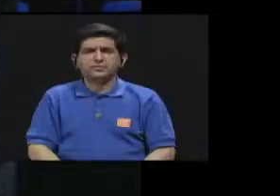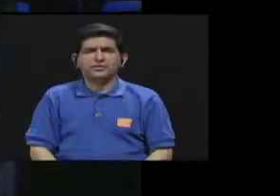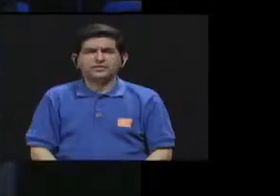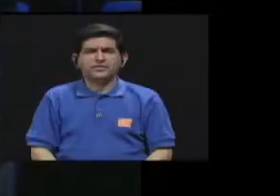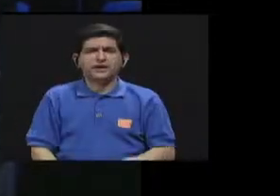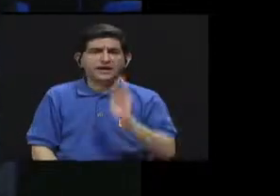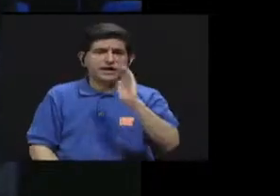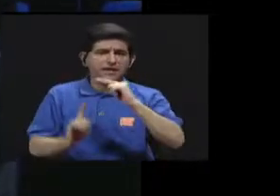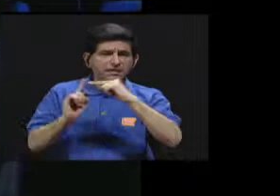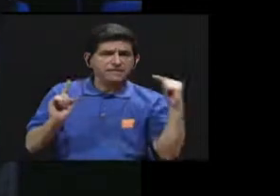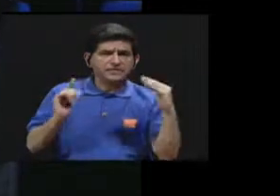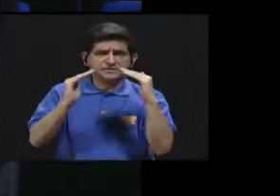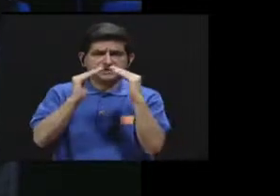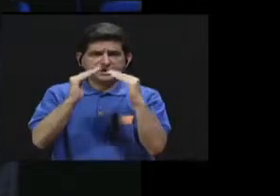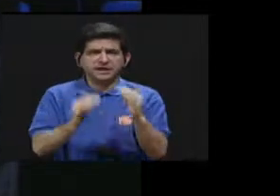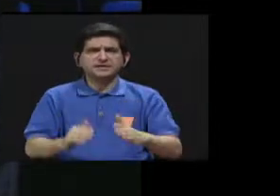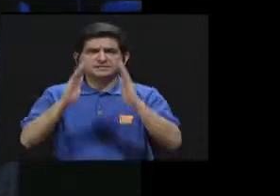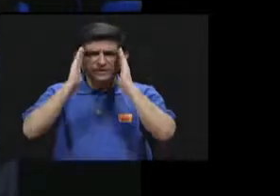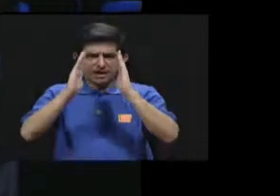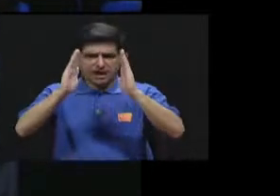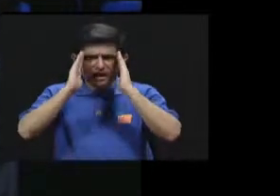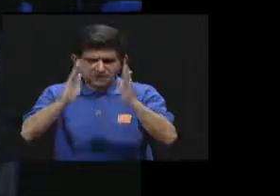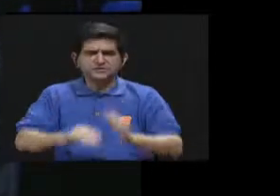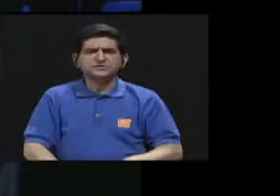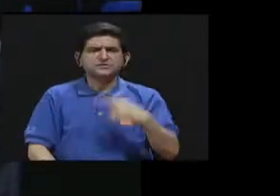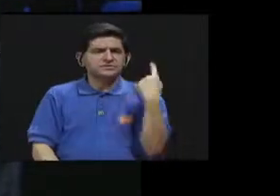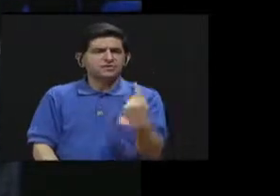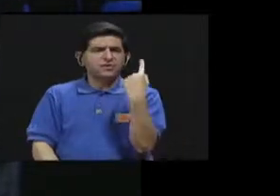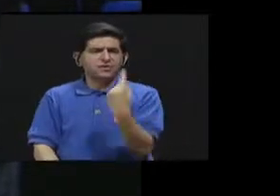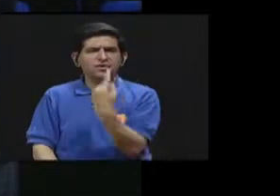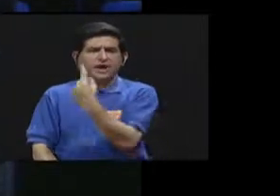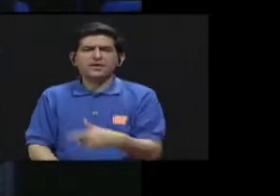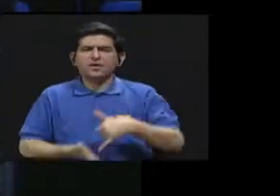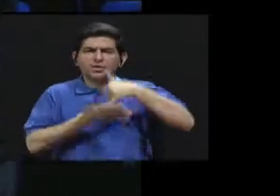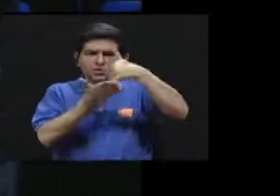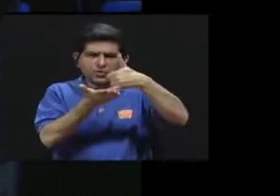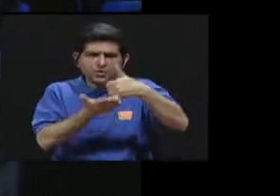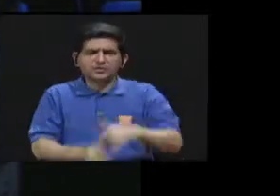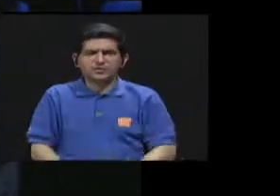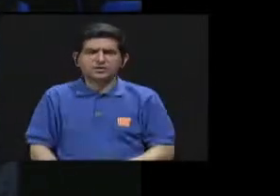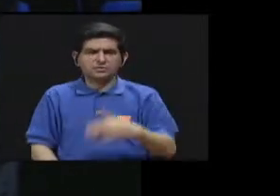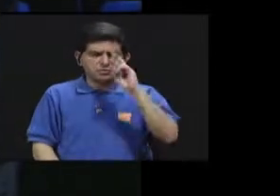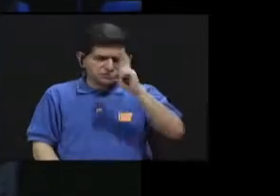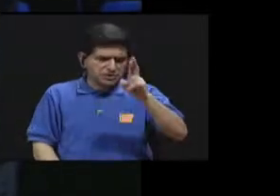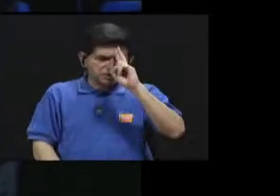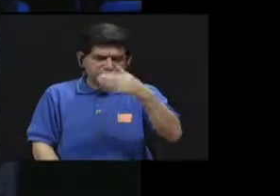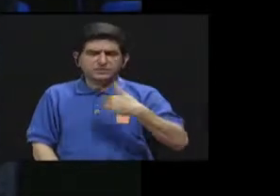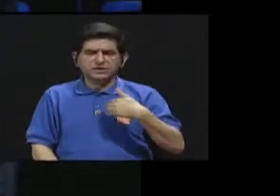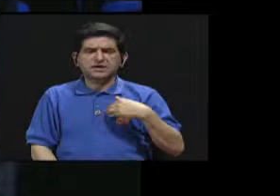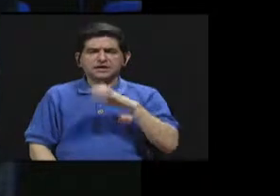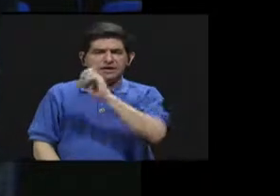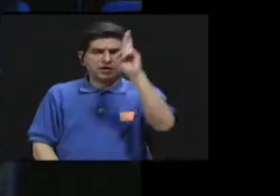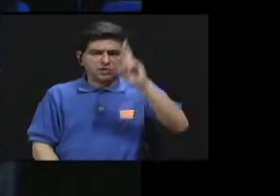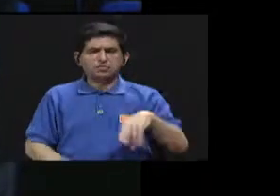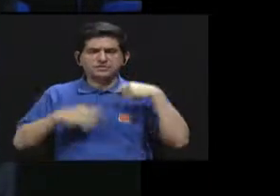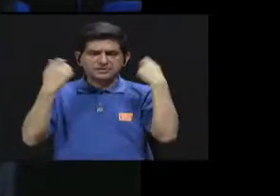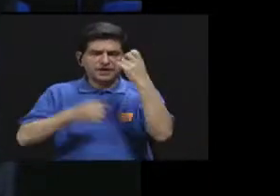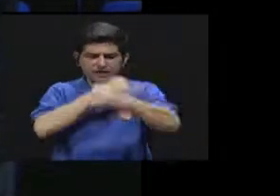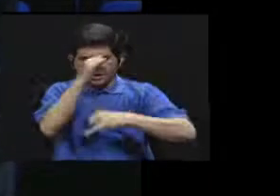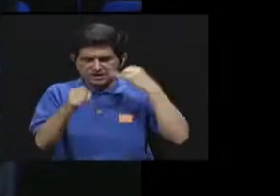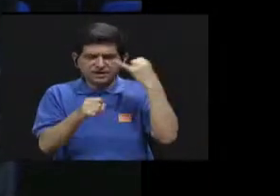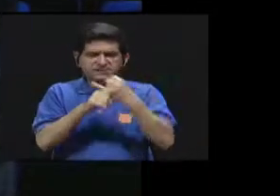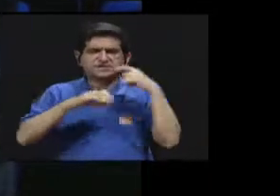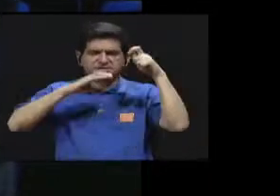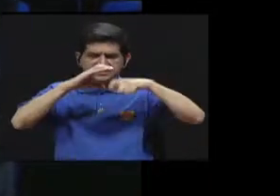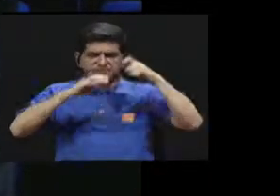podrá estar en su casa al tanto de cada uno de los premios y reconocimientos en el Costa Rica